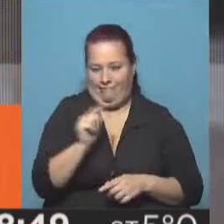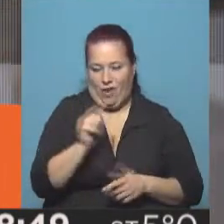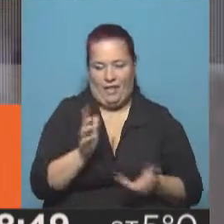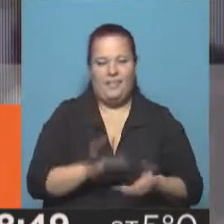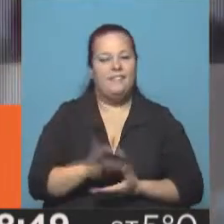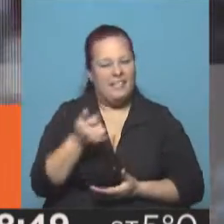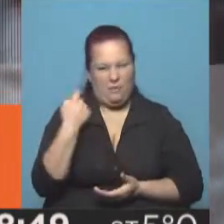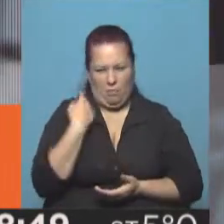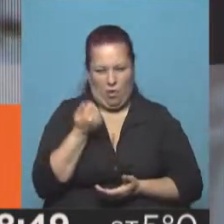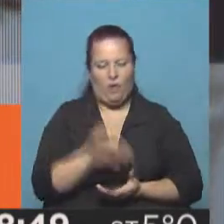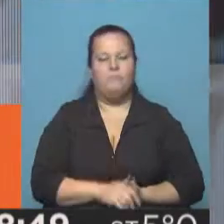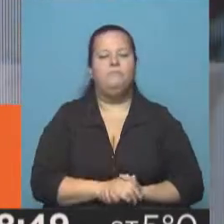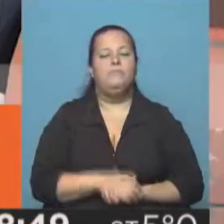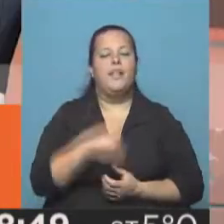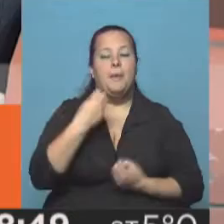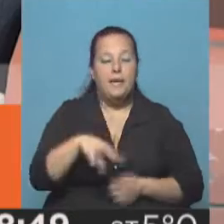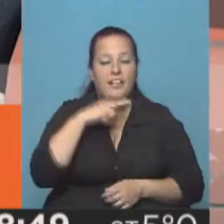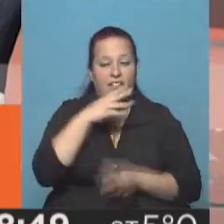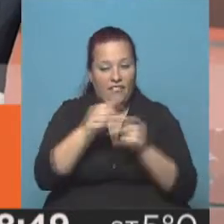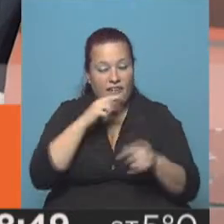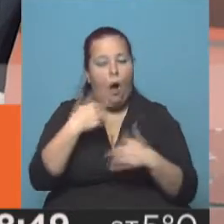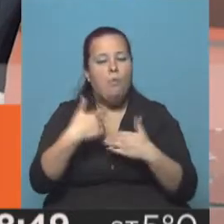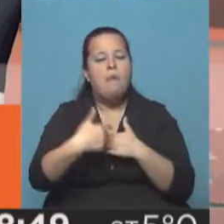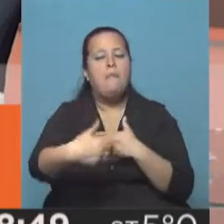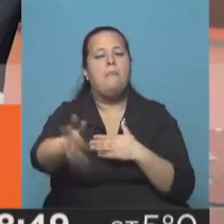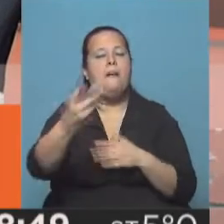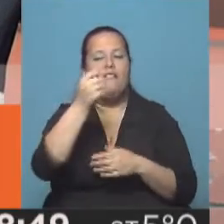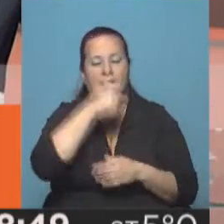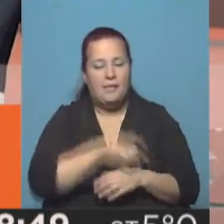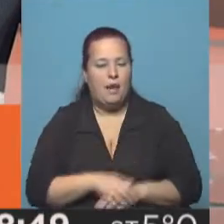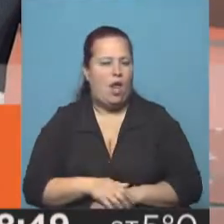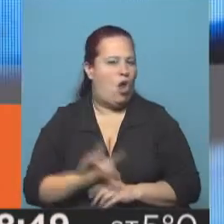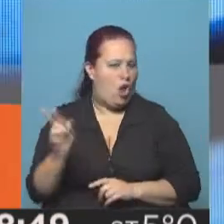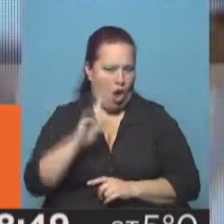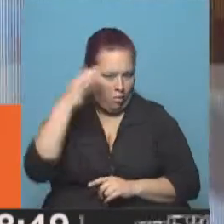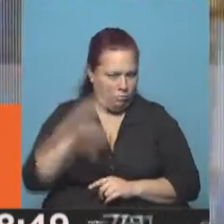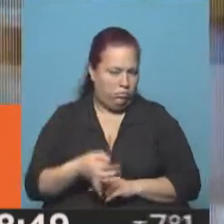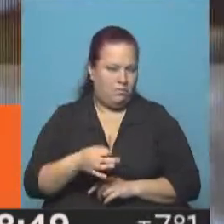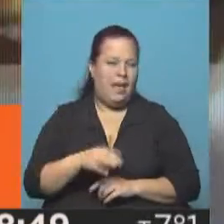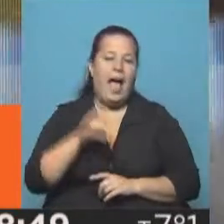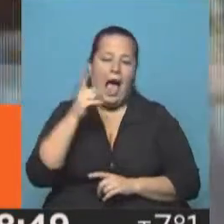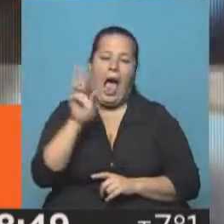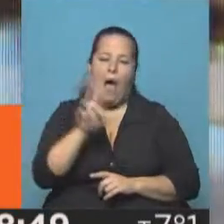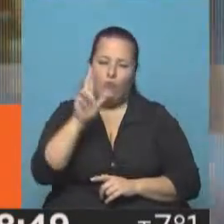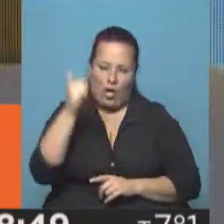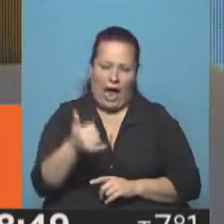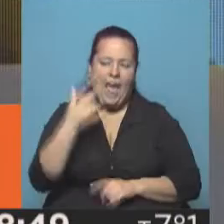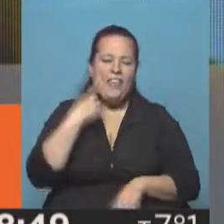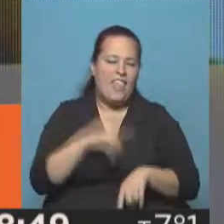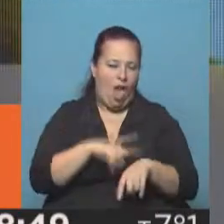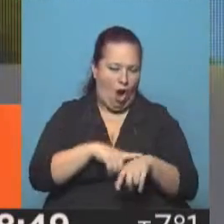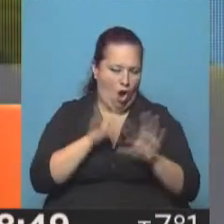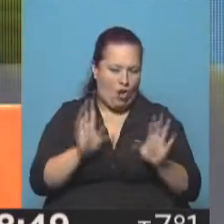se hace poco claudio empieza el viernes y terminó el viernes o podría extenderse durante el fin de semana no realmente hay una habilitación de día y hora